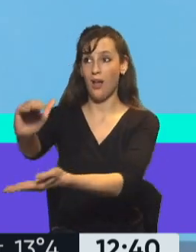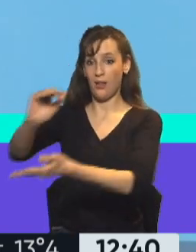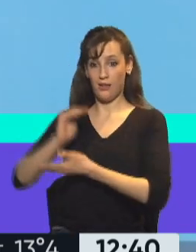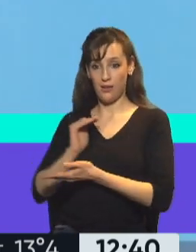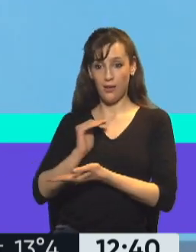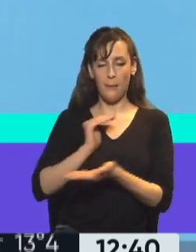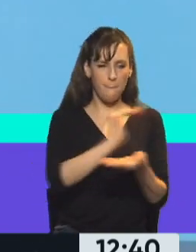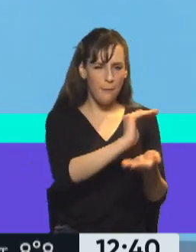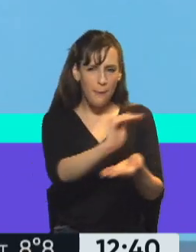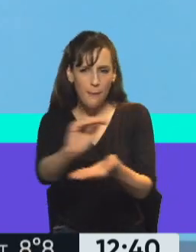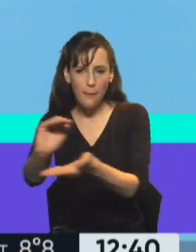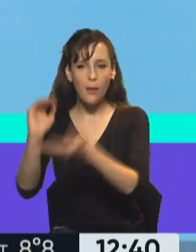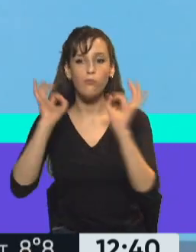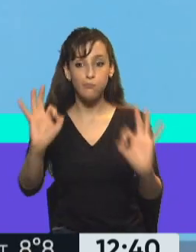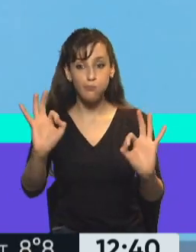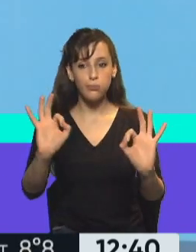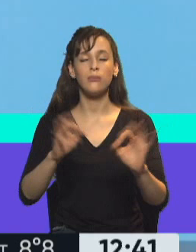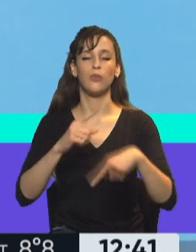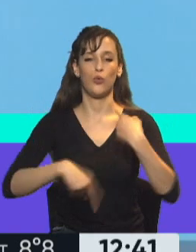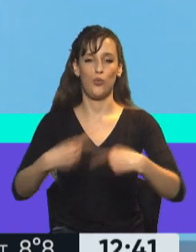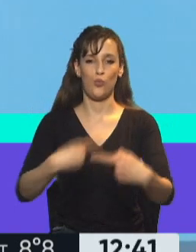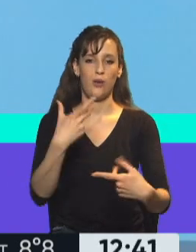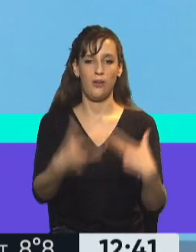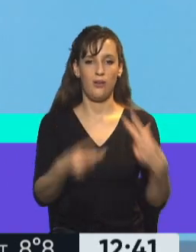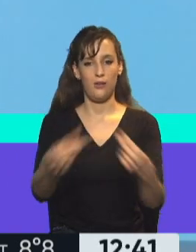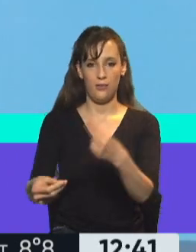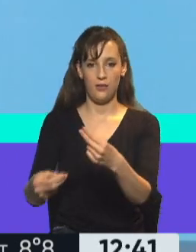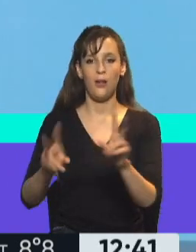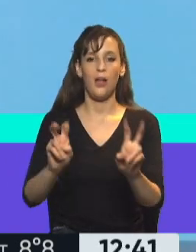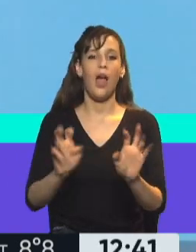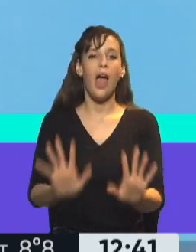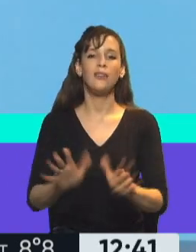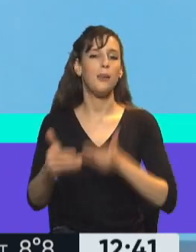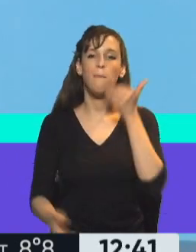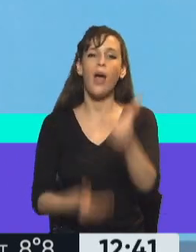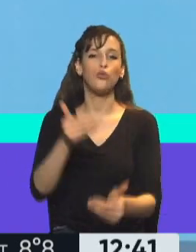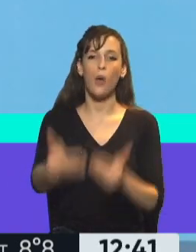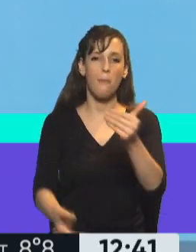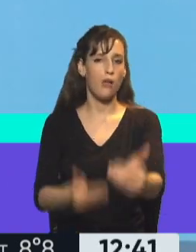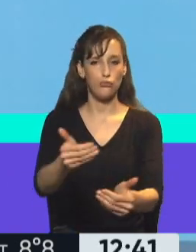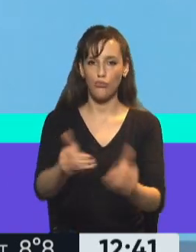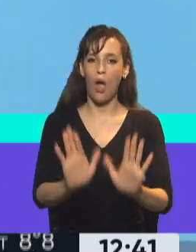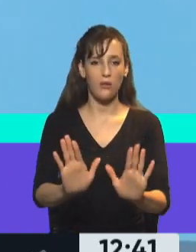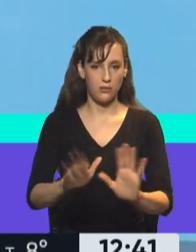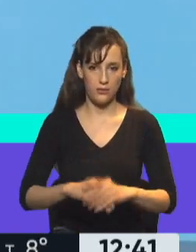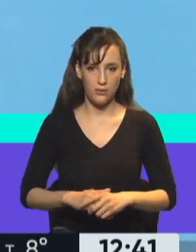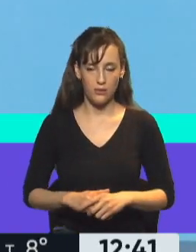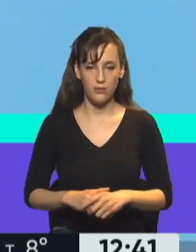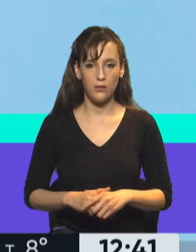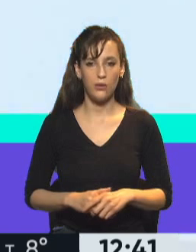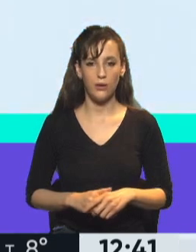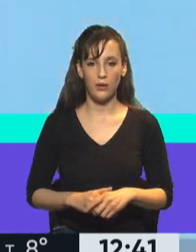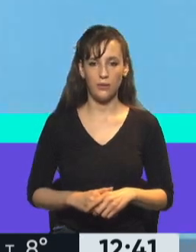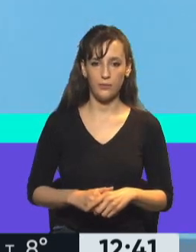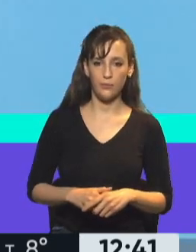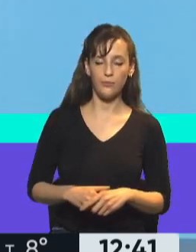ya de los pagos y de todo lo que significa todos los pasos que se realizan en relación a todos los contratos que se